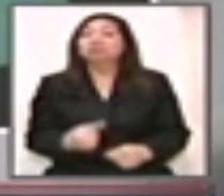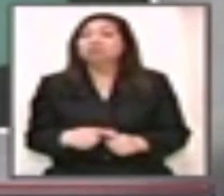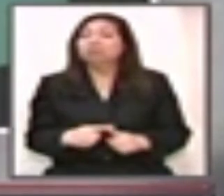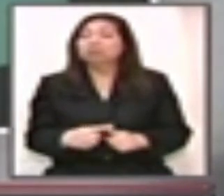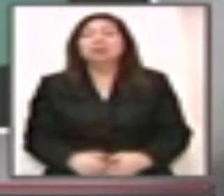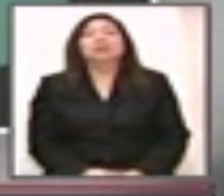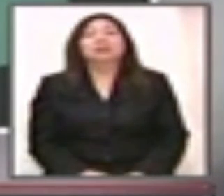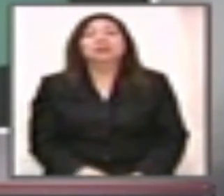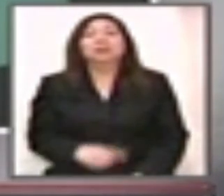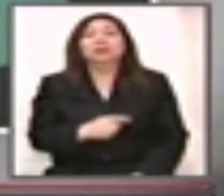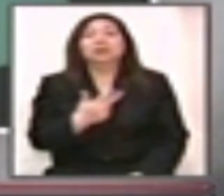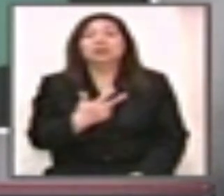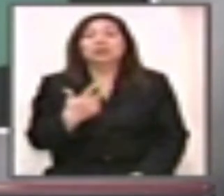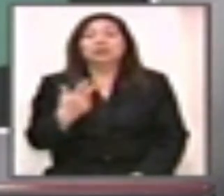de